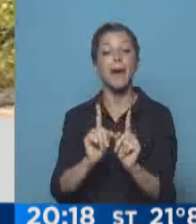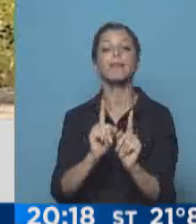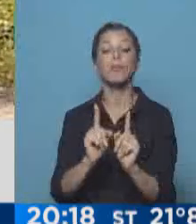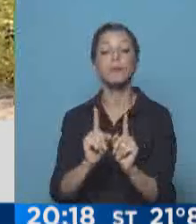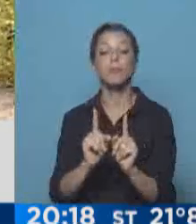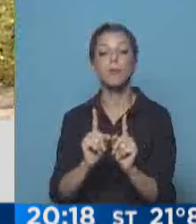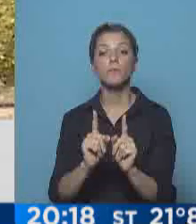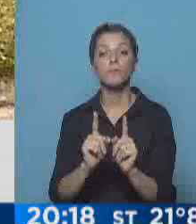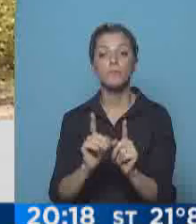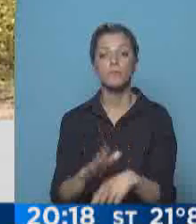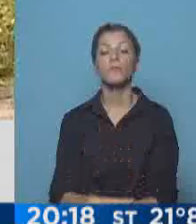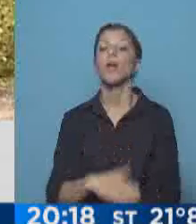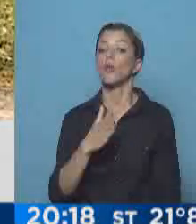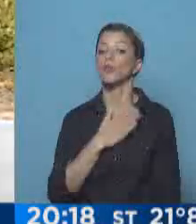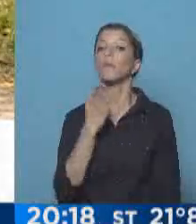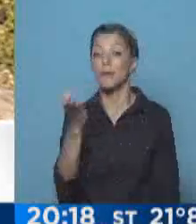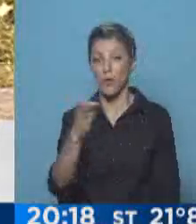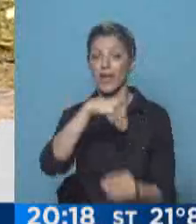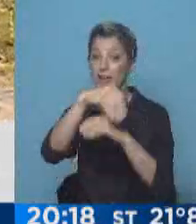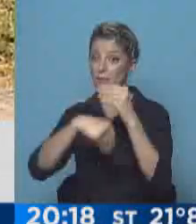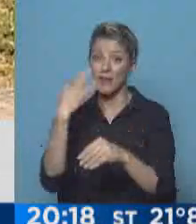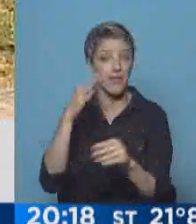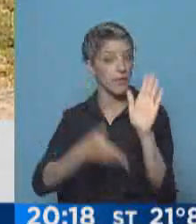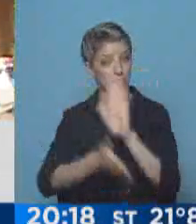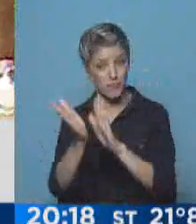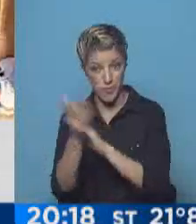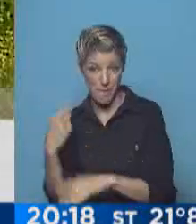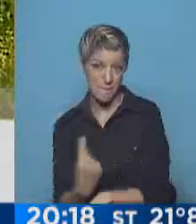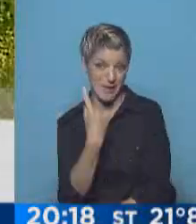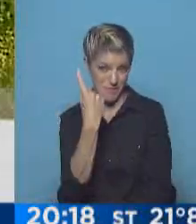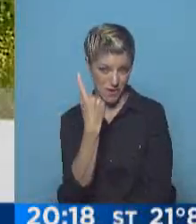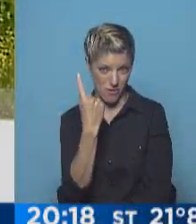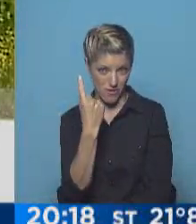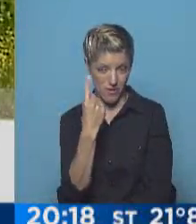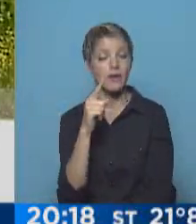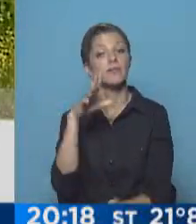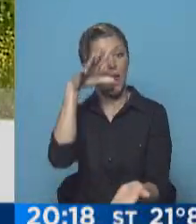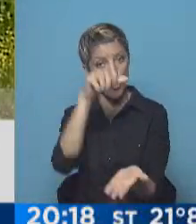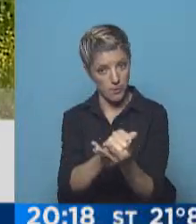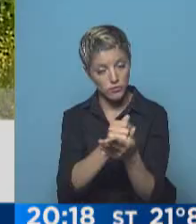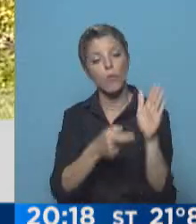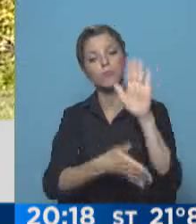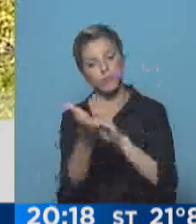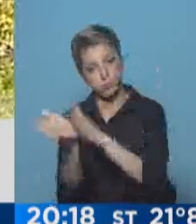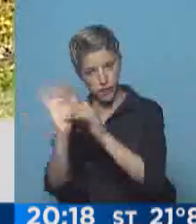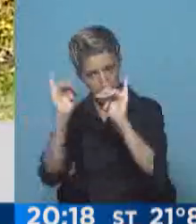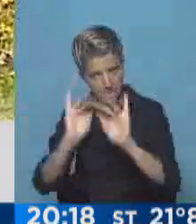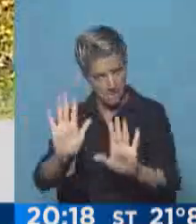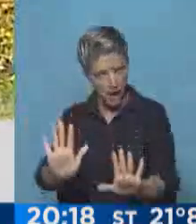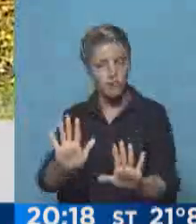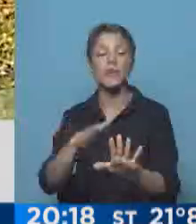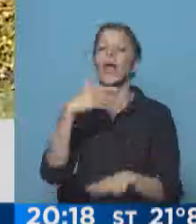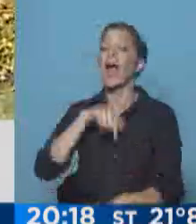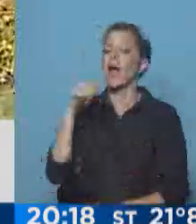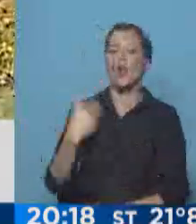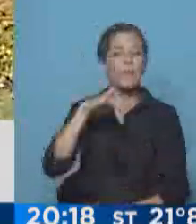solicitado que las familias se retiren de la ocupación en forma pacífica, que es lo que todos queremos. Acá estamos tratando de